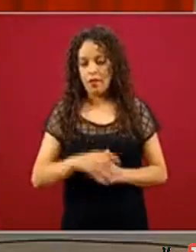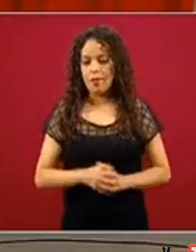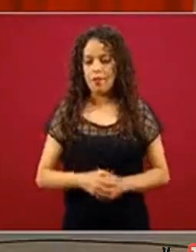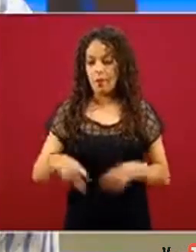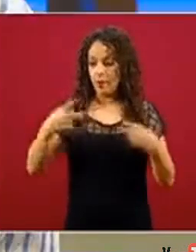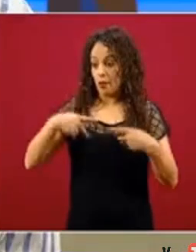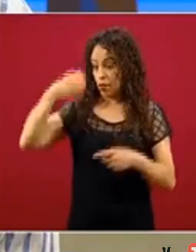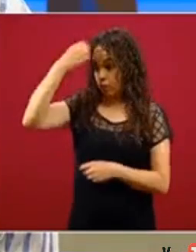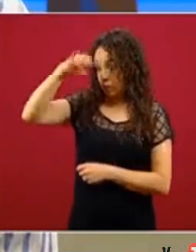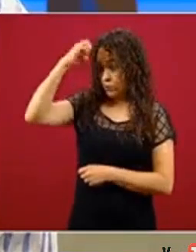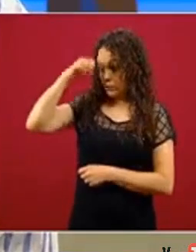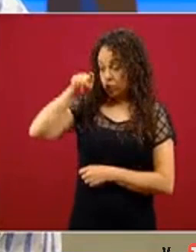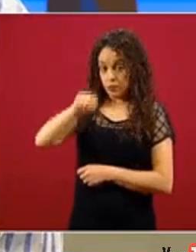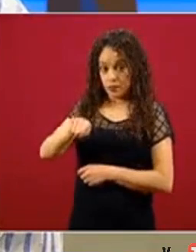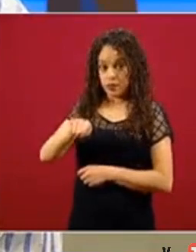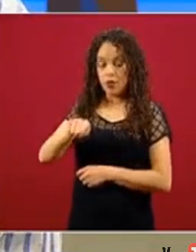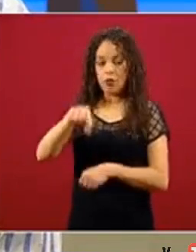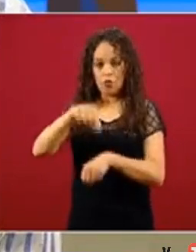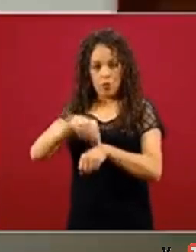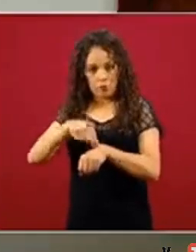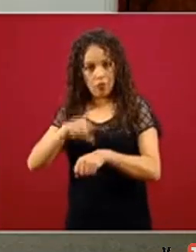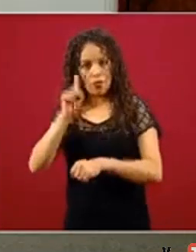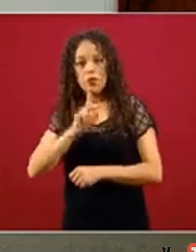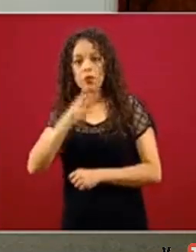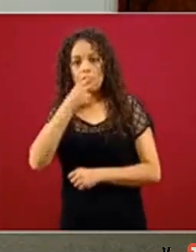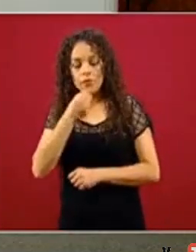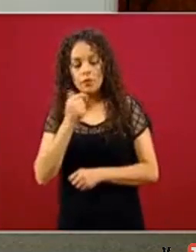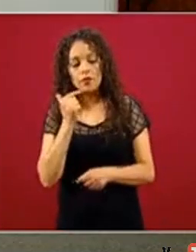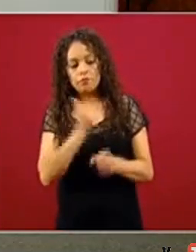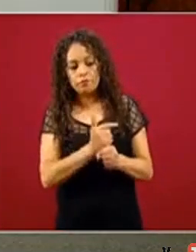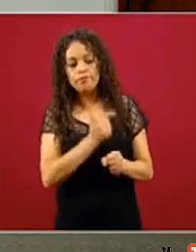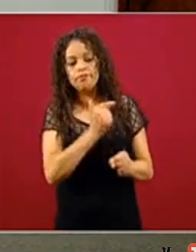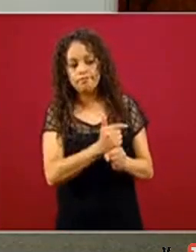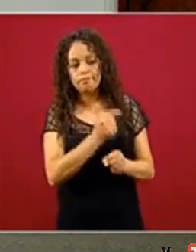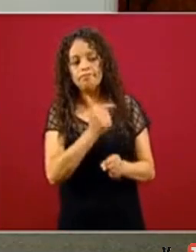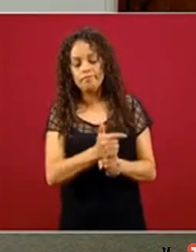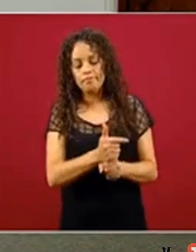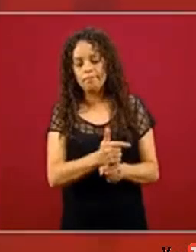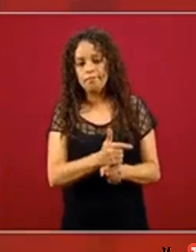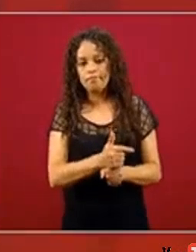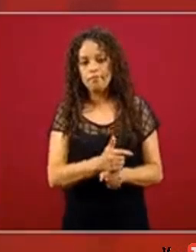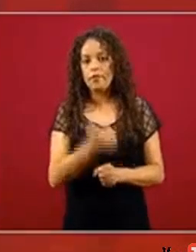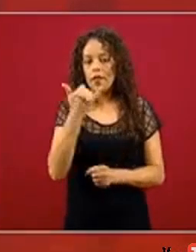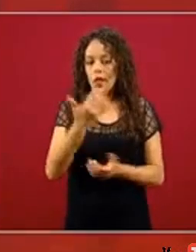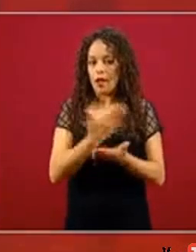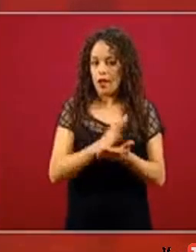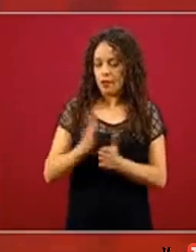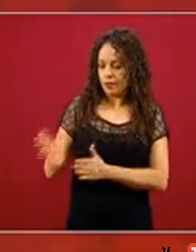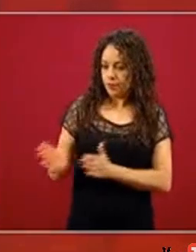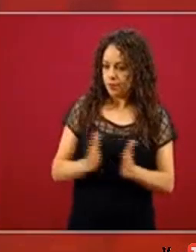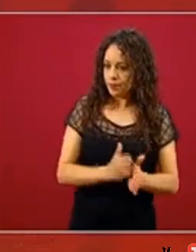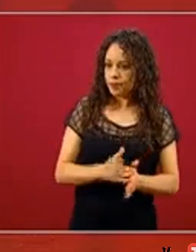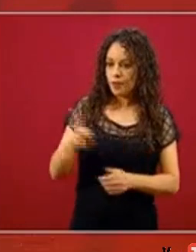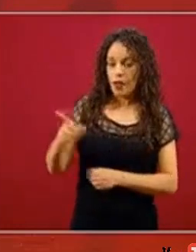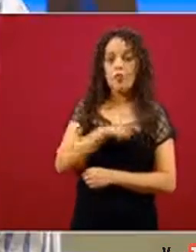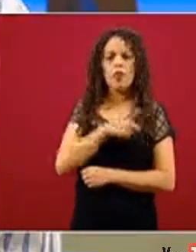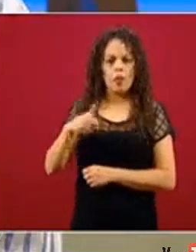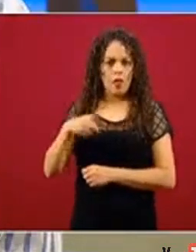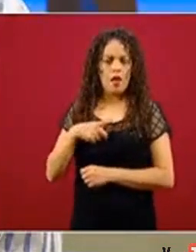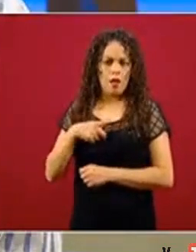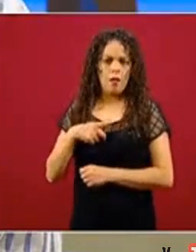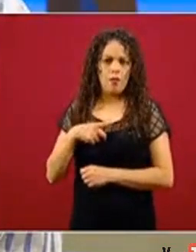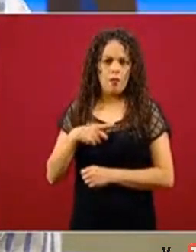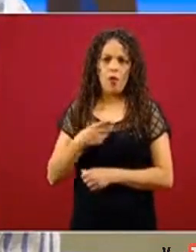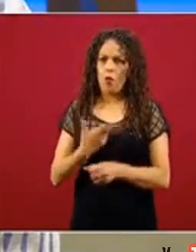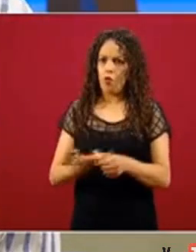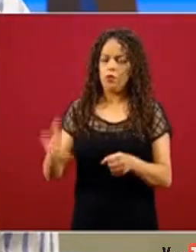médicas, identifican a estos casos. Y generalmente hay o debe haber en todos los